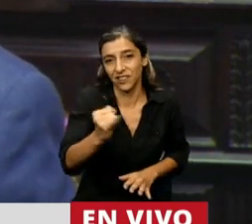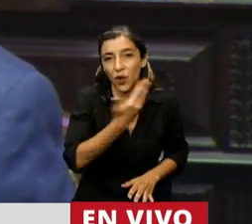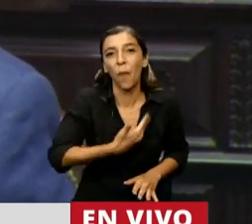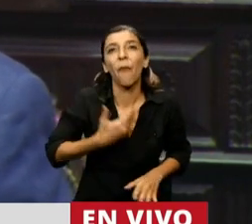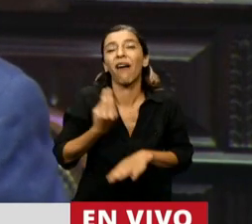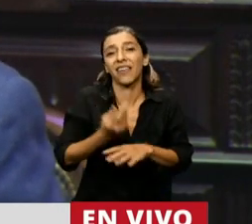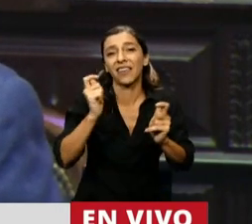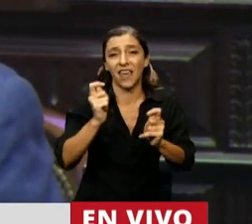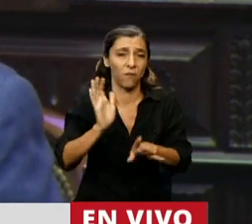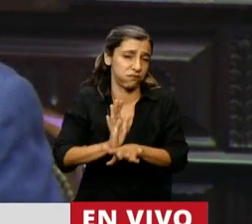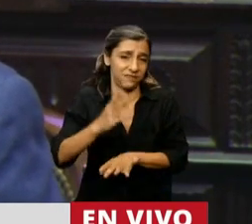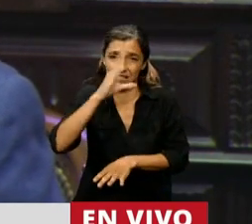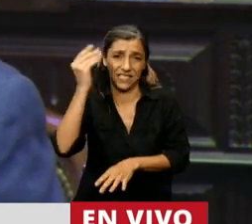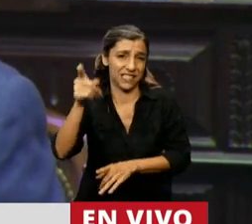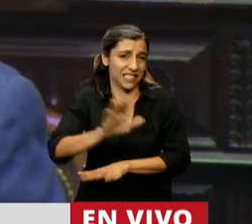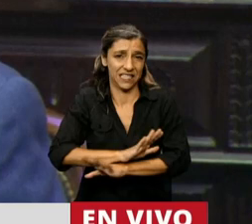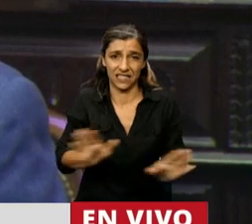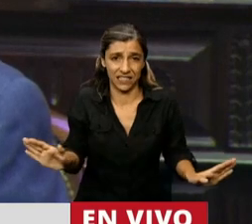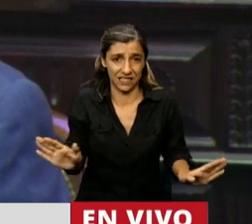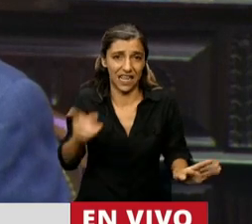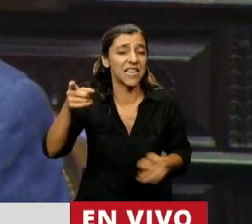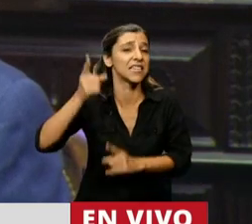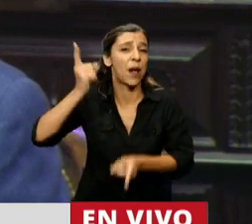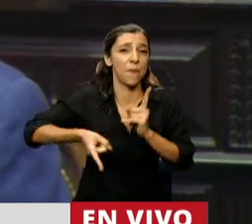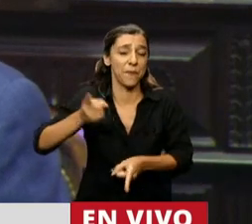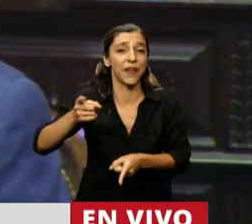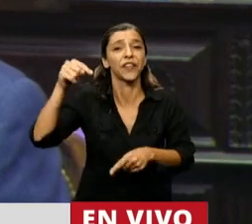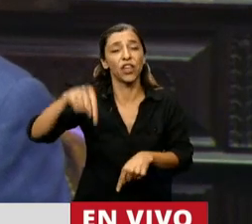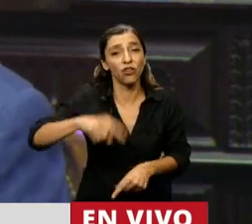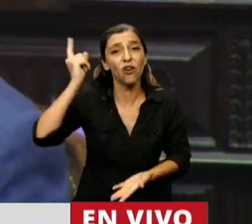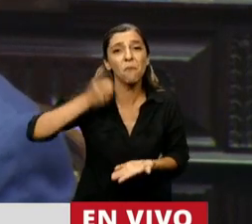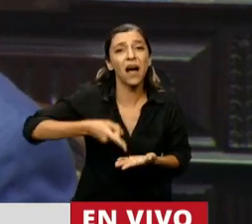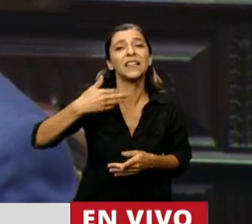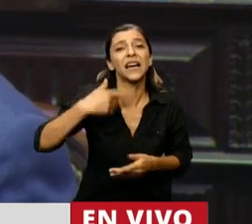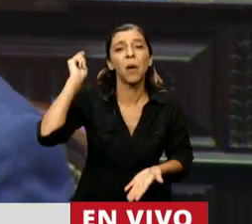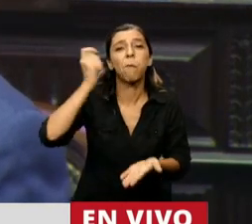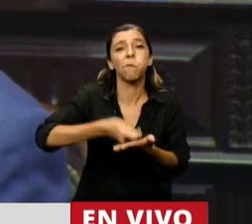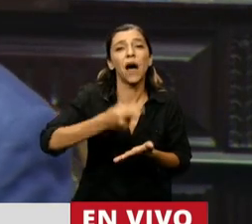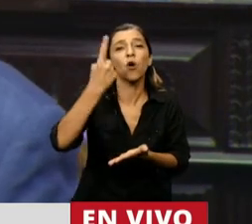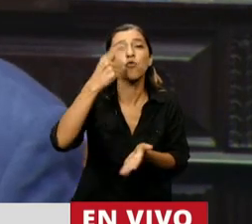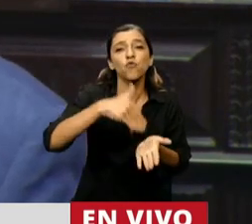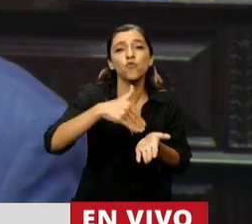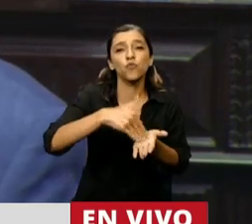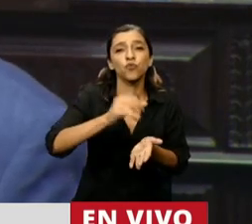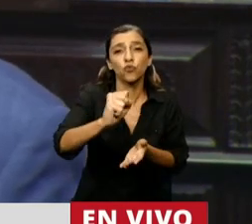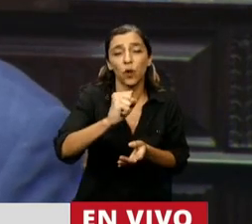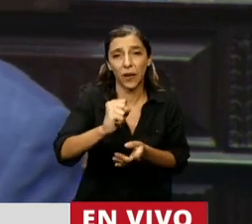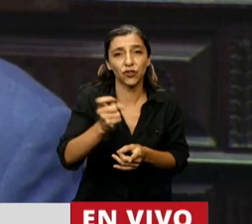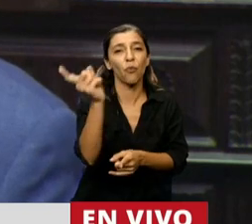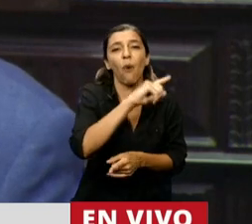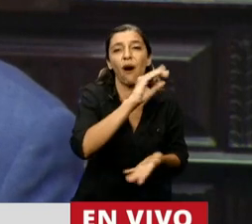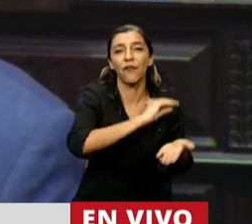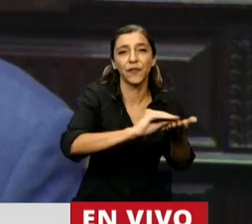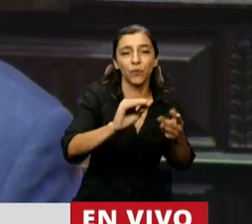un millón de pesos se les pague un millón de pesos que lo sepan los jubilados que wolf estaba por ahí diciendo cuánto eran